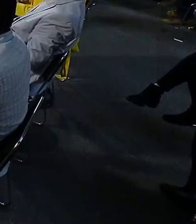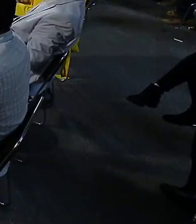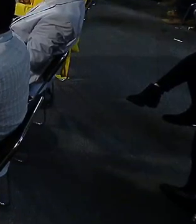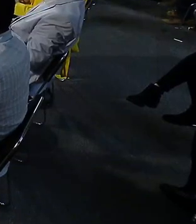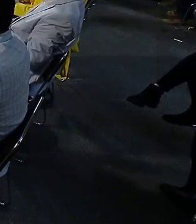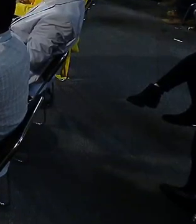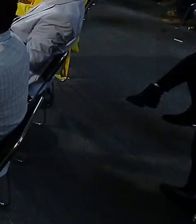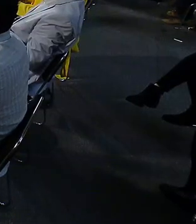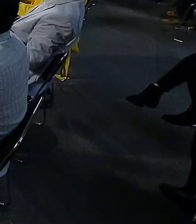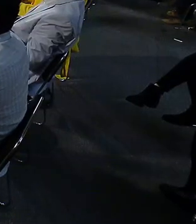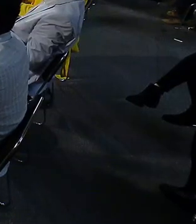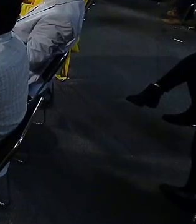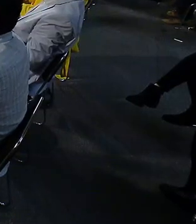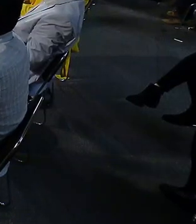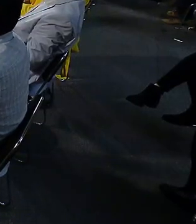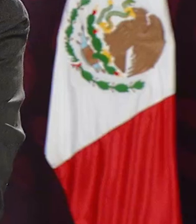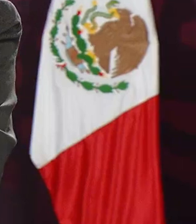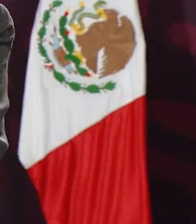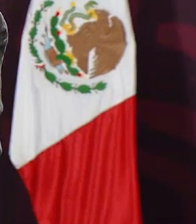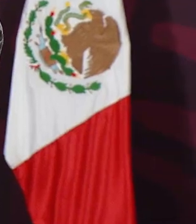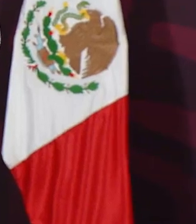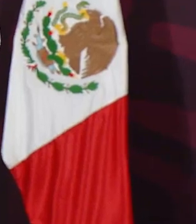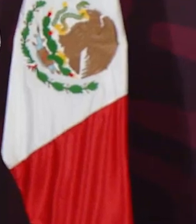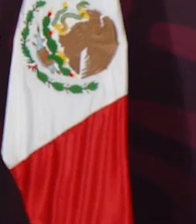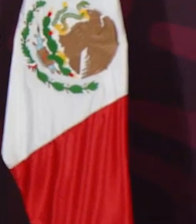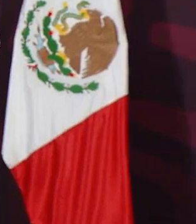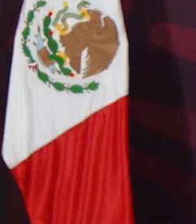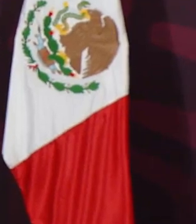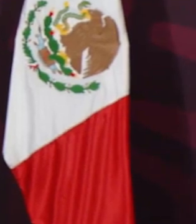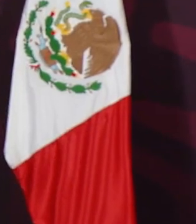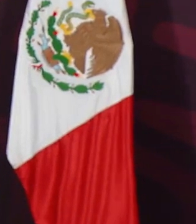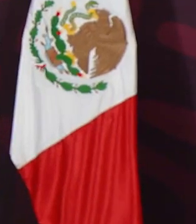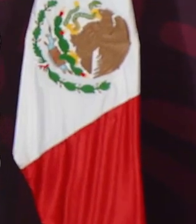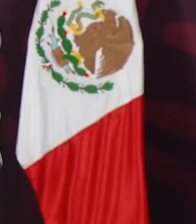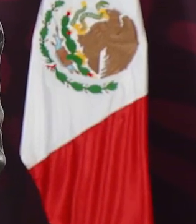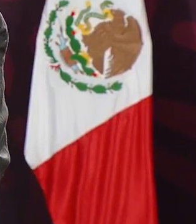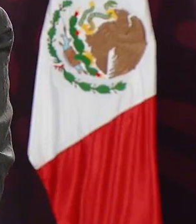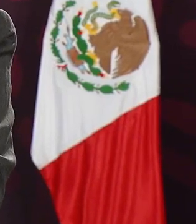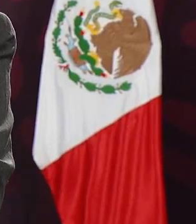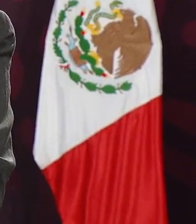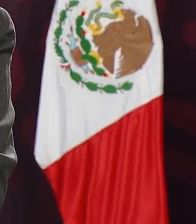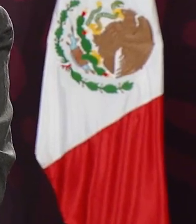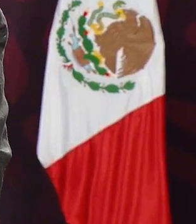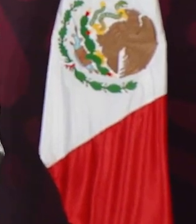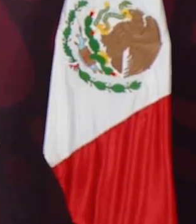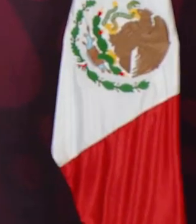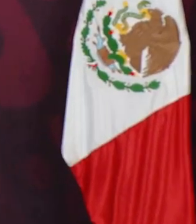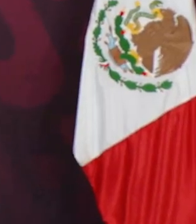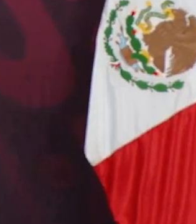mucho cuidado de las especies